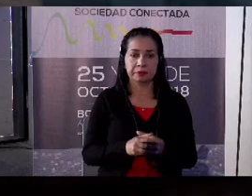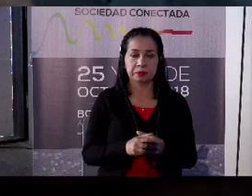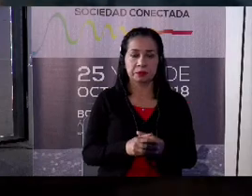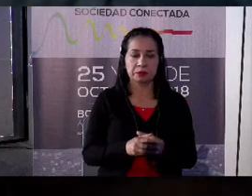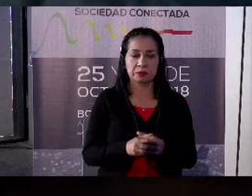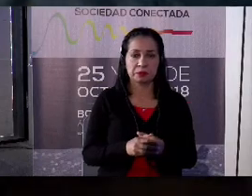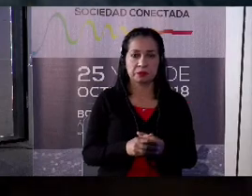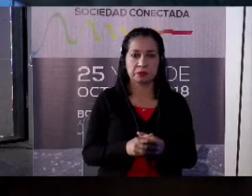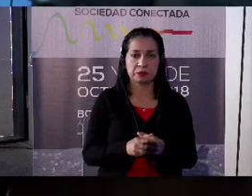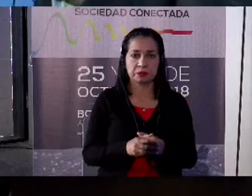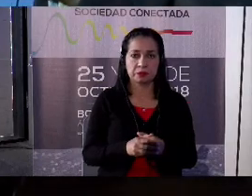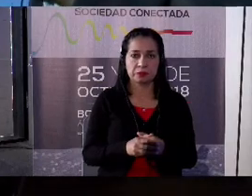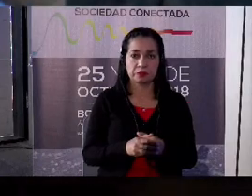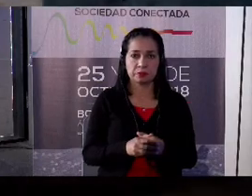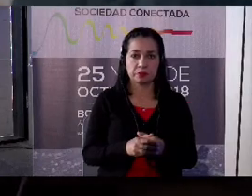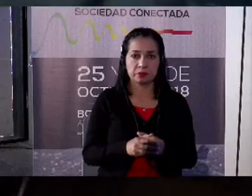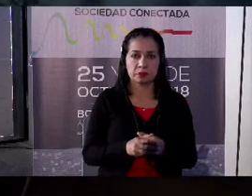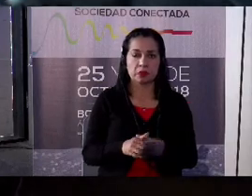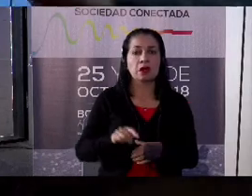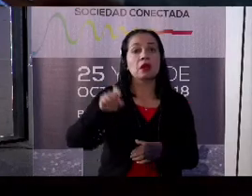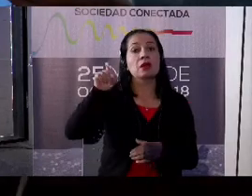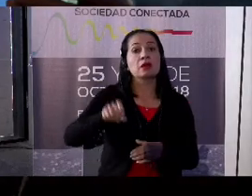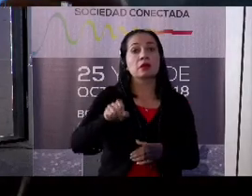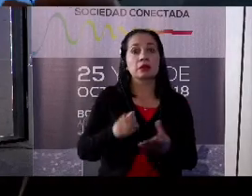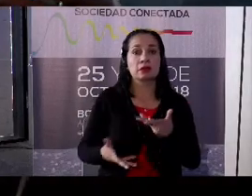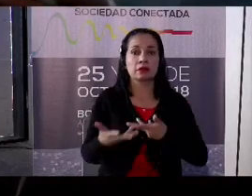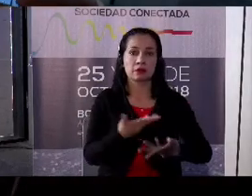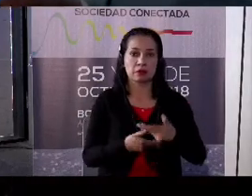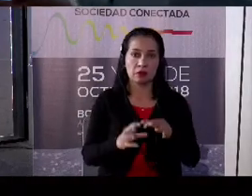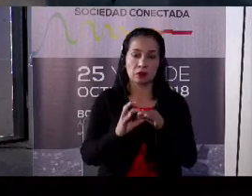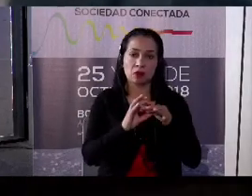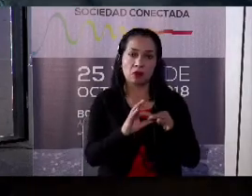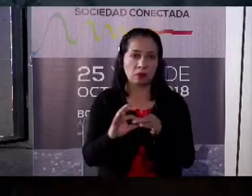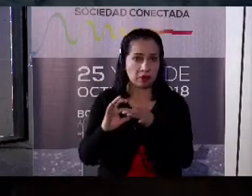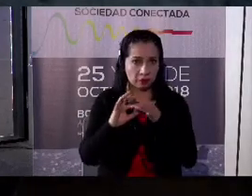from the service Provider point of you deploy large amount